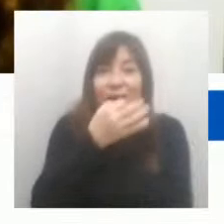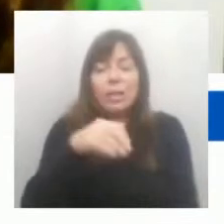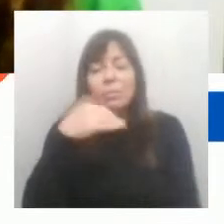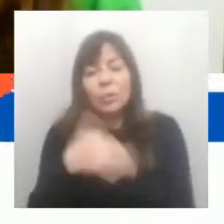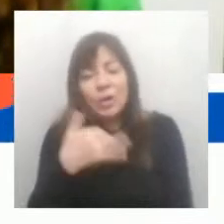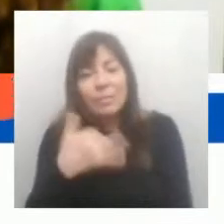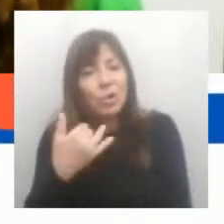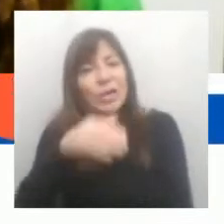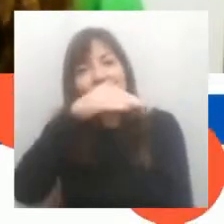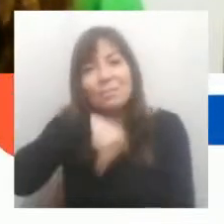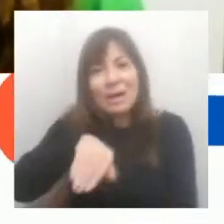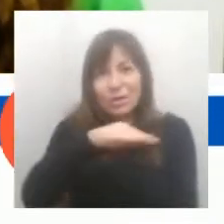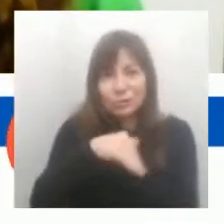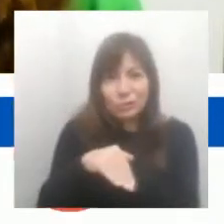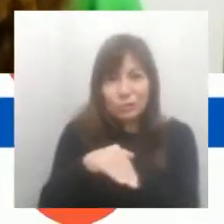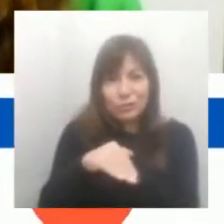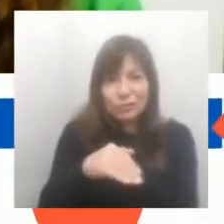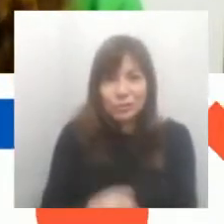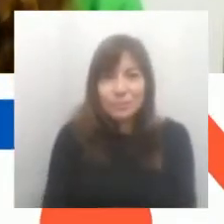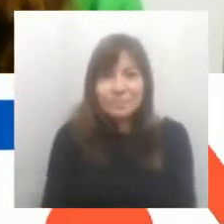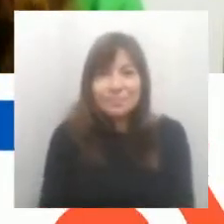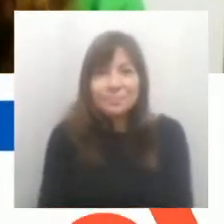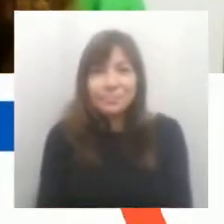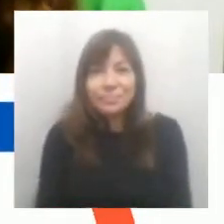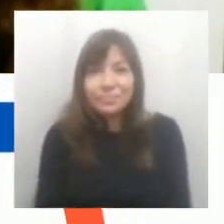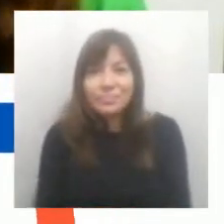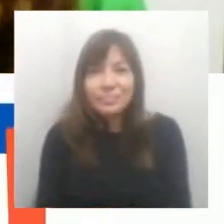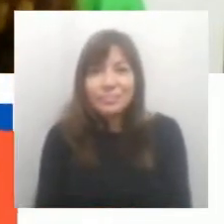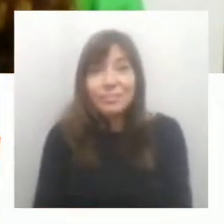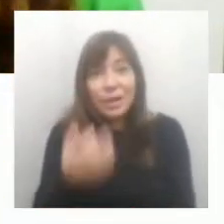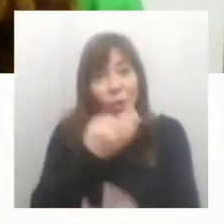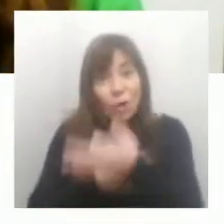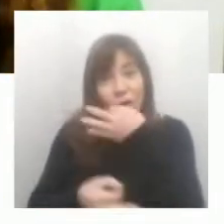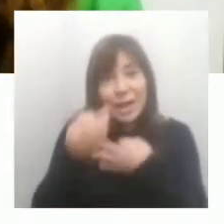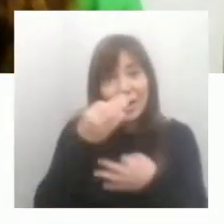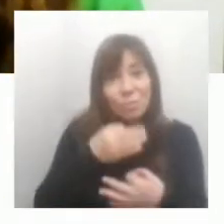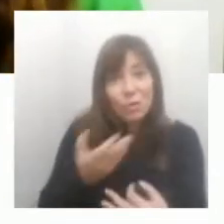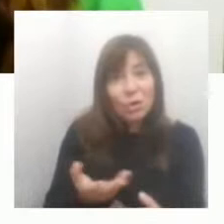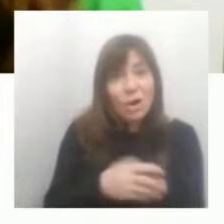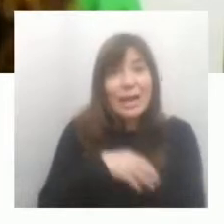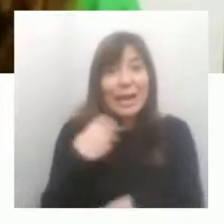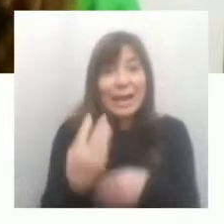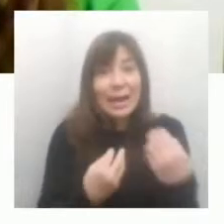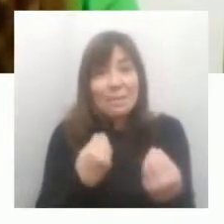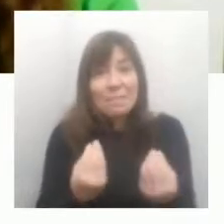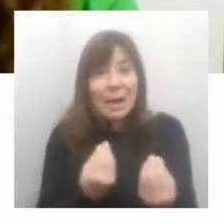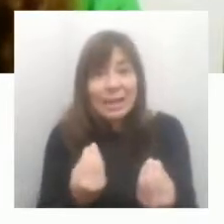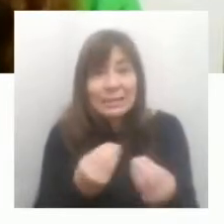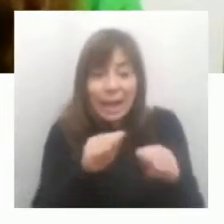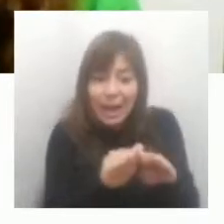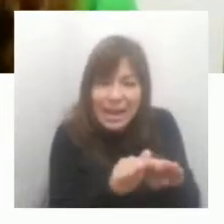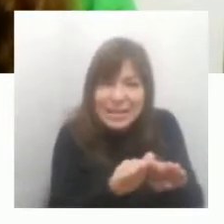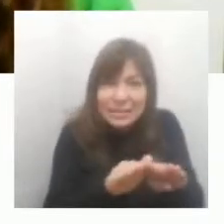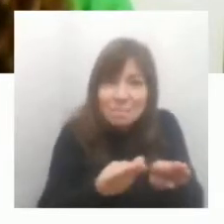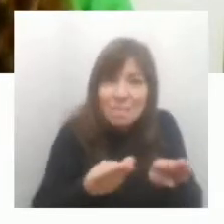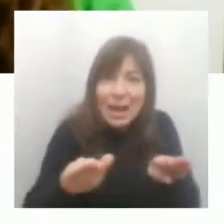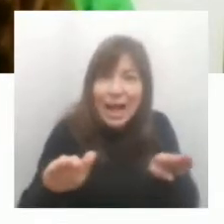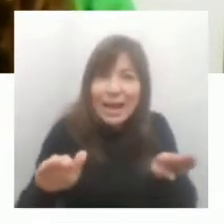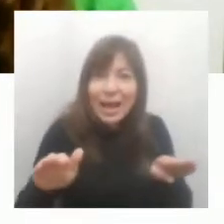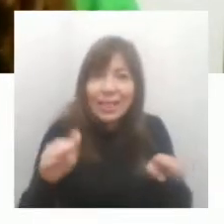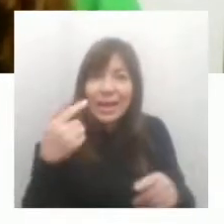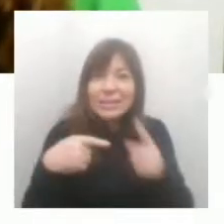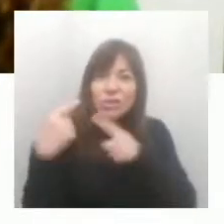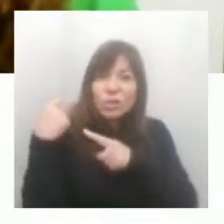nosotros. Y ¿nos puedes contar un poquito más sobre qué ocurre en esta explanada, Marcelo? ¿Tú sabes la historia de lo que pasó